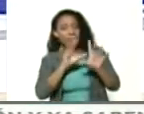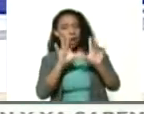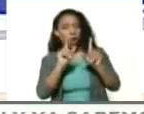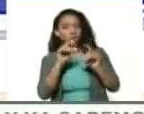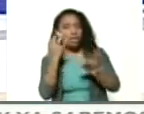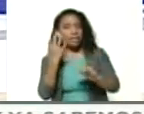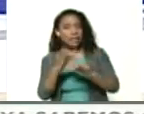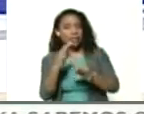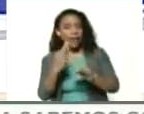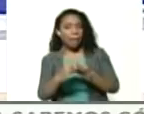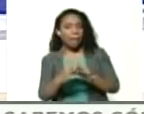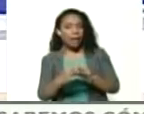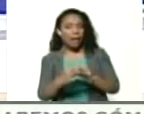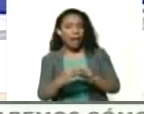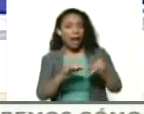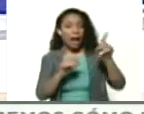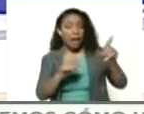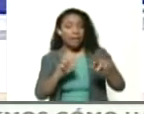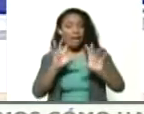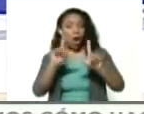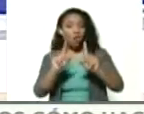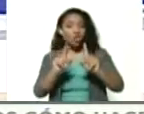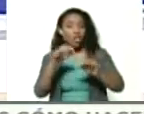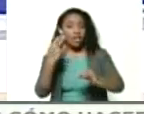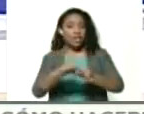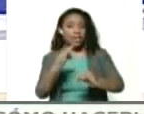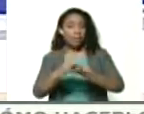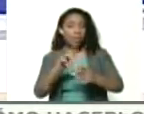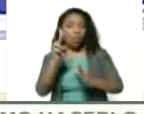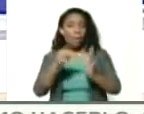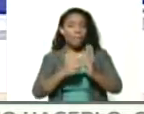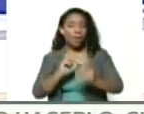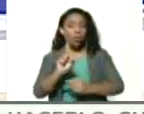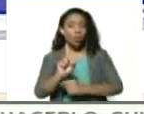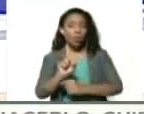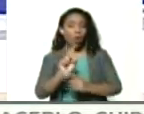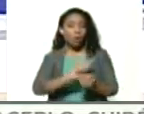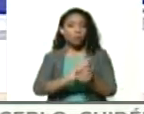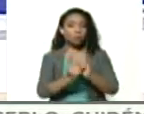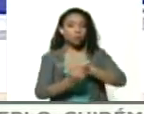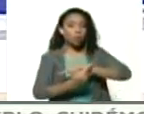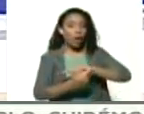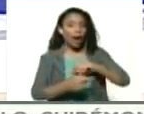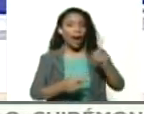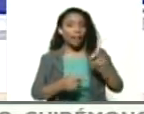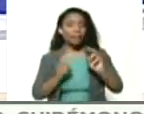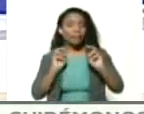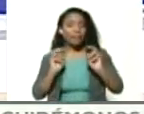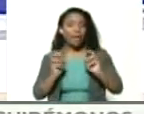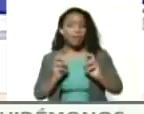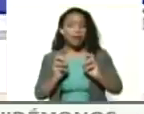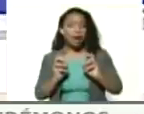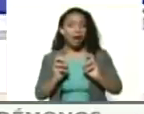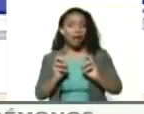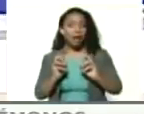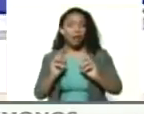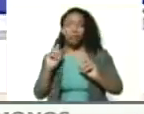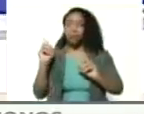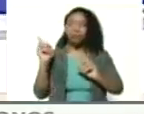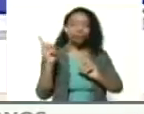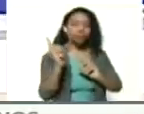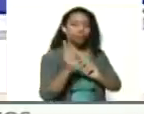septiembre. Ese 11 de septiembre del 2001 cambió el panorama geopolítico